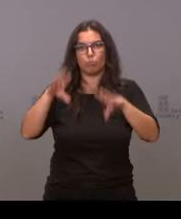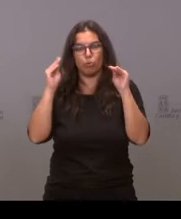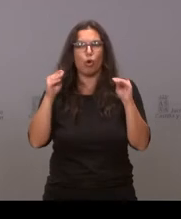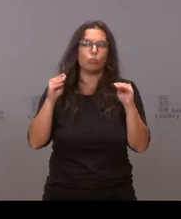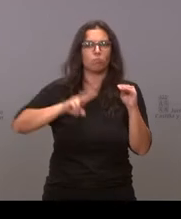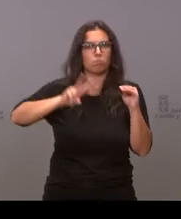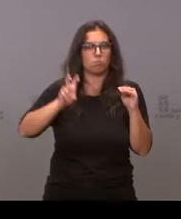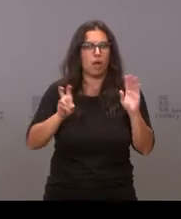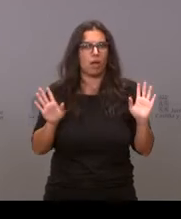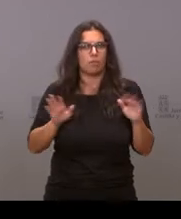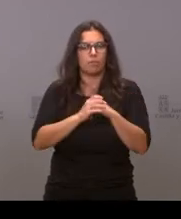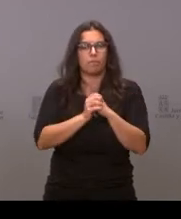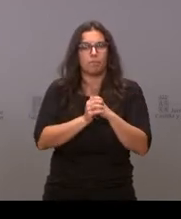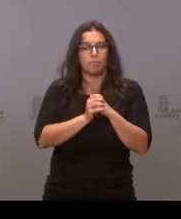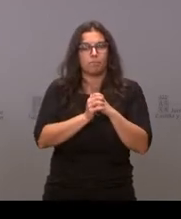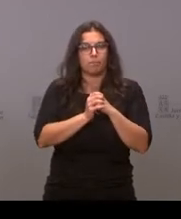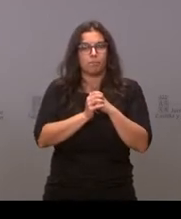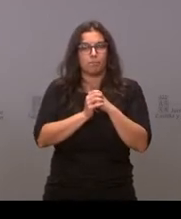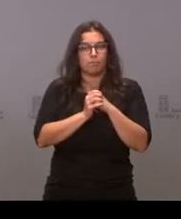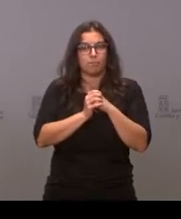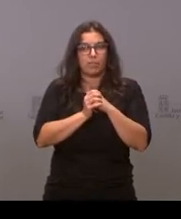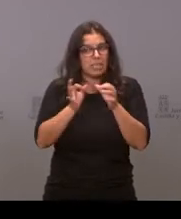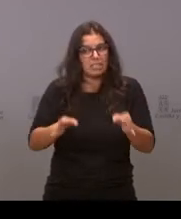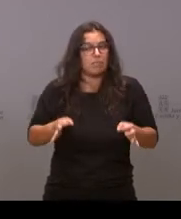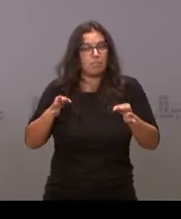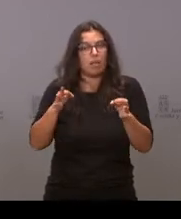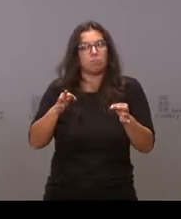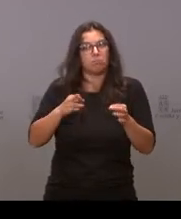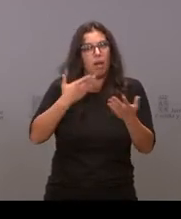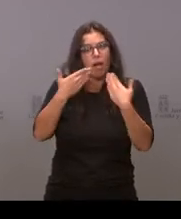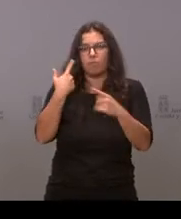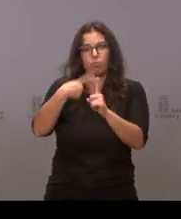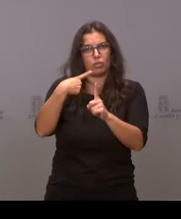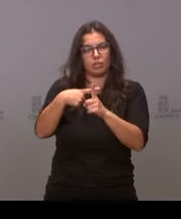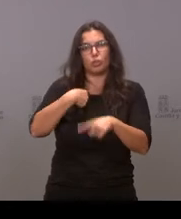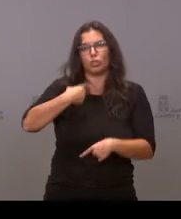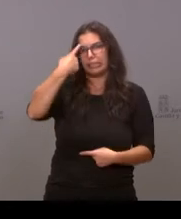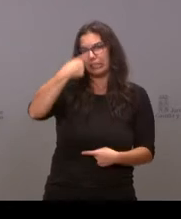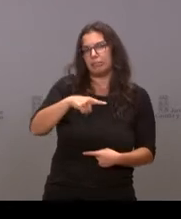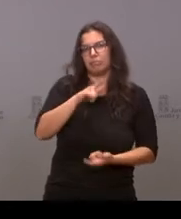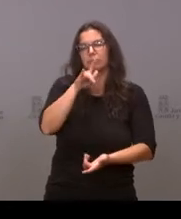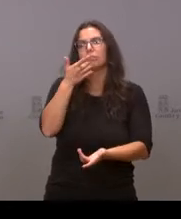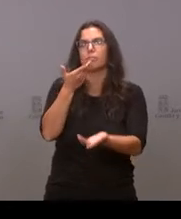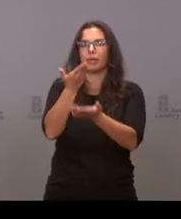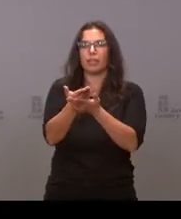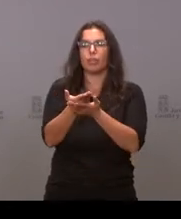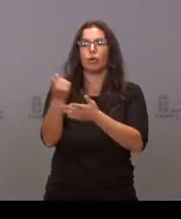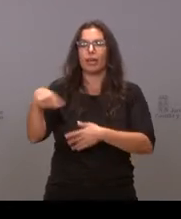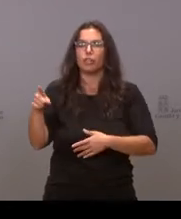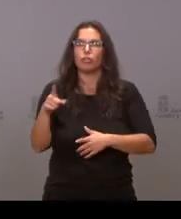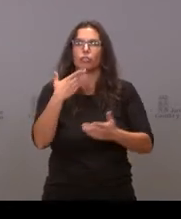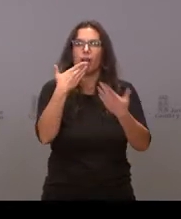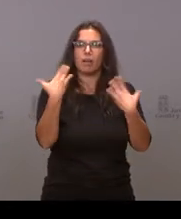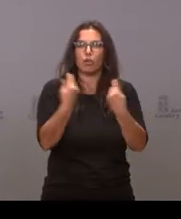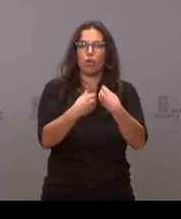yo creo que es siempre positivo me consta que se le ha pedido una entrevista a la consejera de sanidad estoy